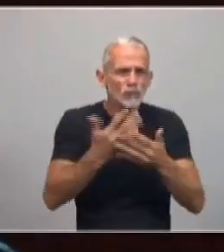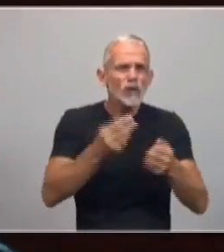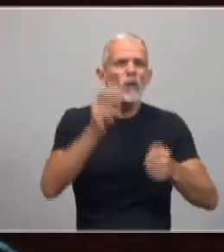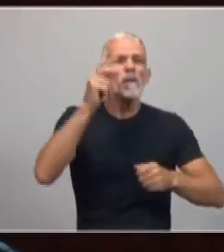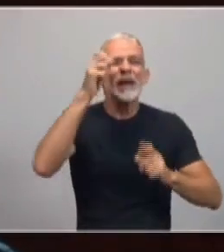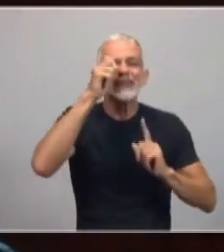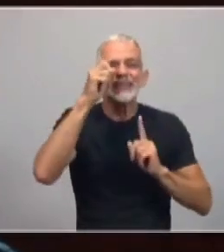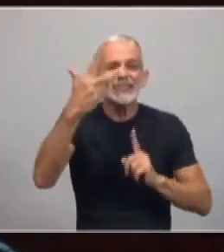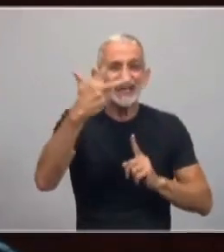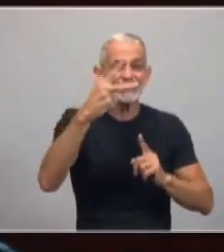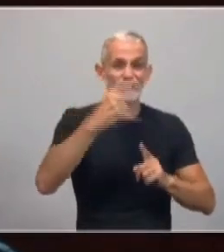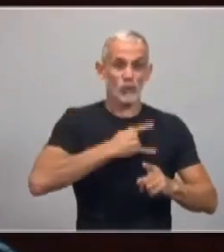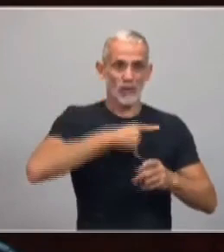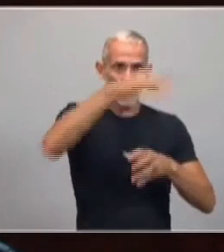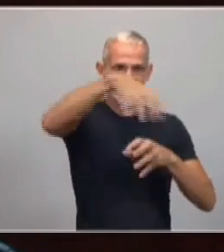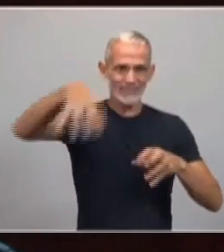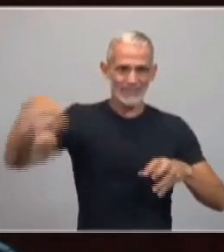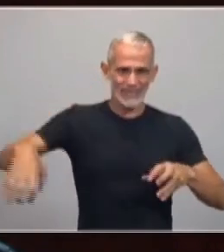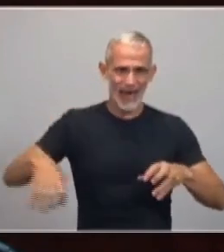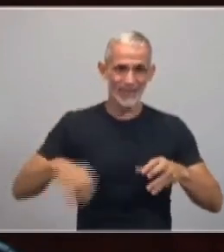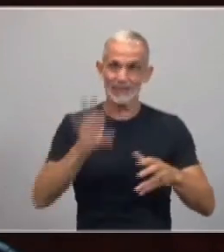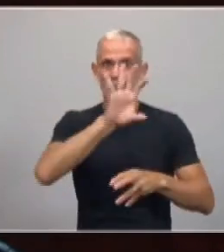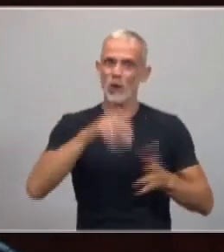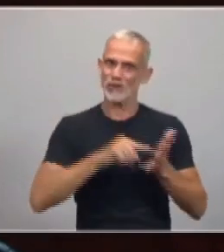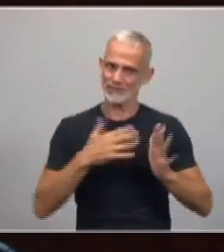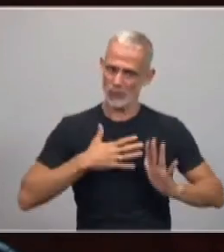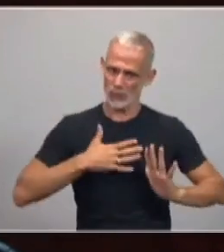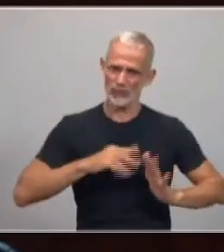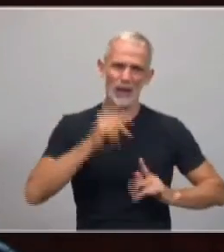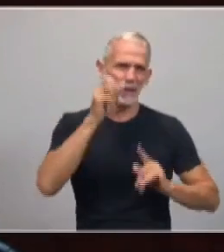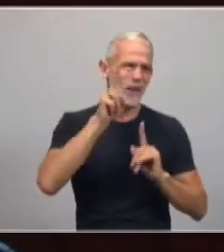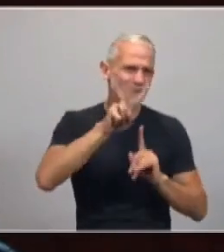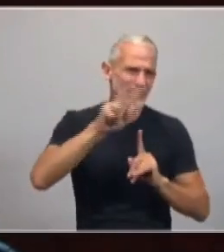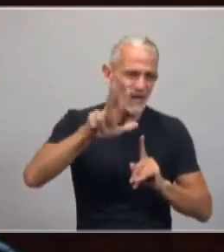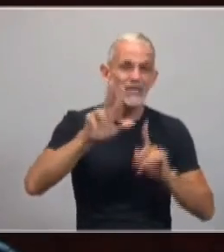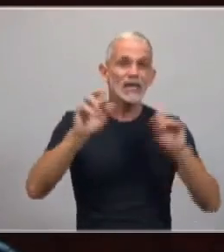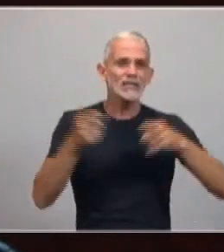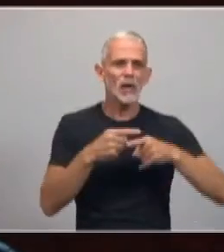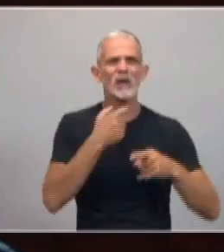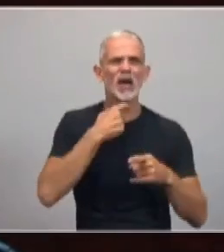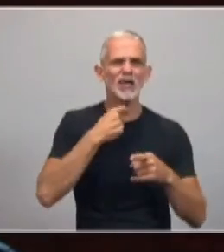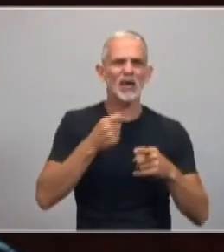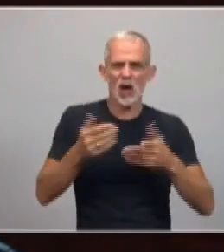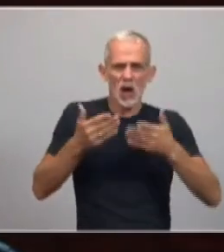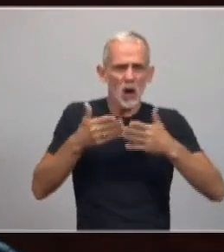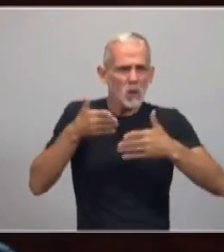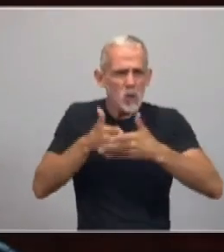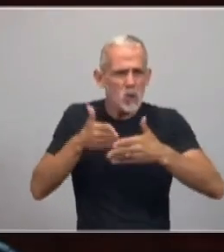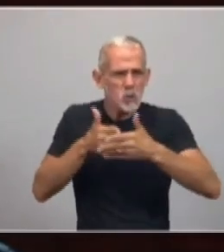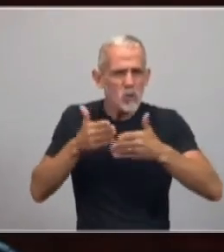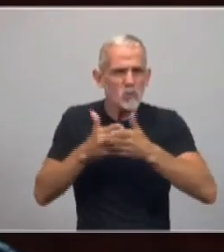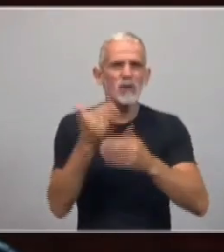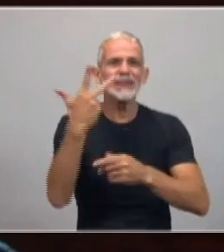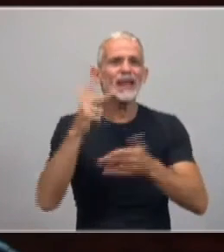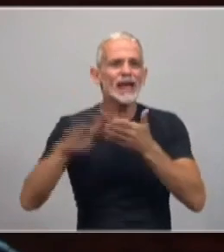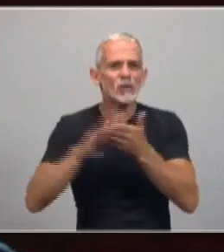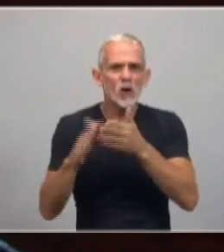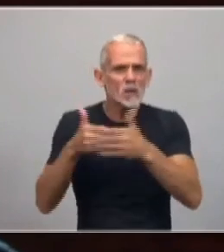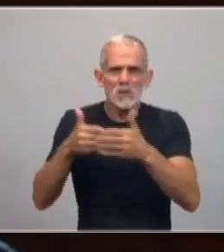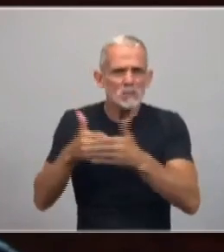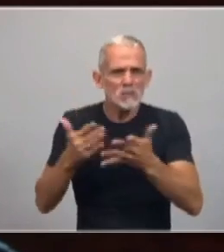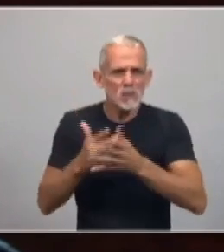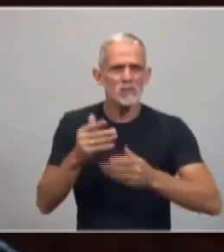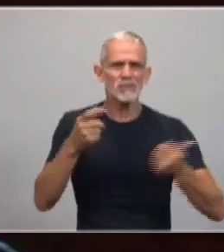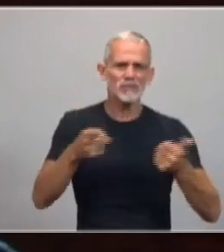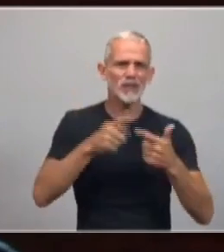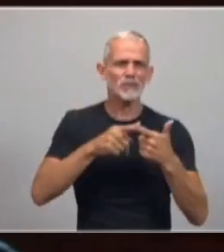universidades nacionales localizadas en nuestra provincia y los intentos de frenar la puesta en marcha de 3 nuevas universidades en